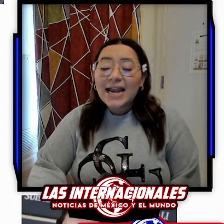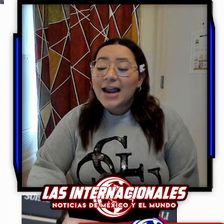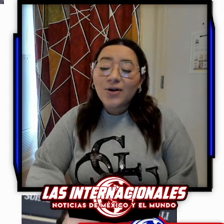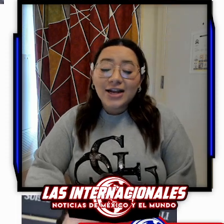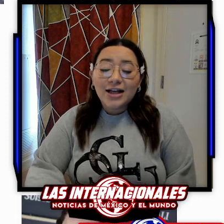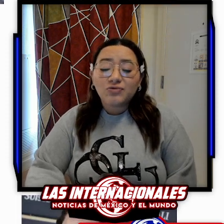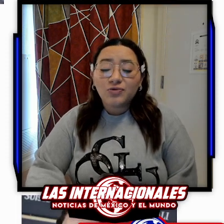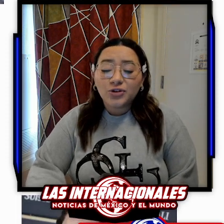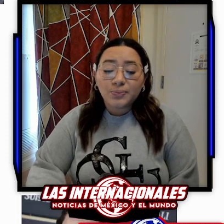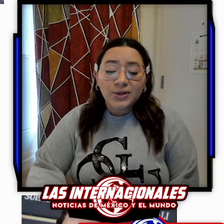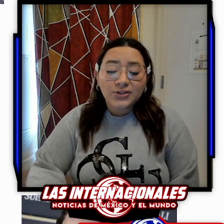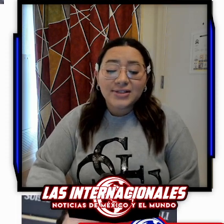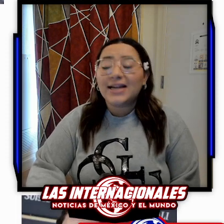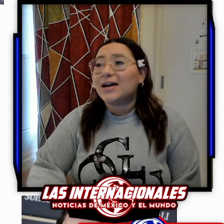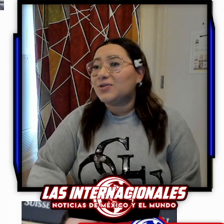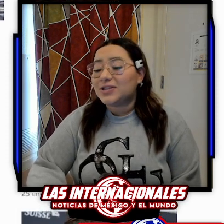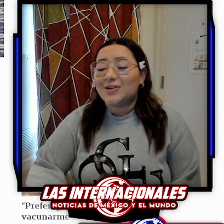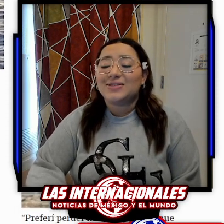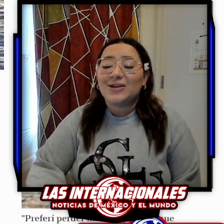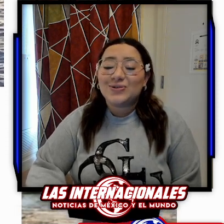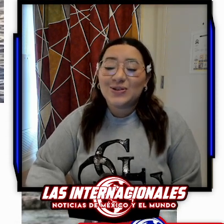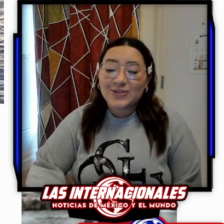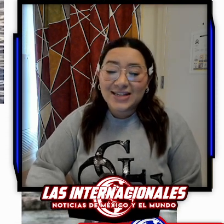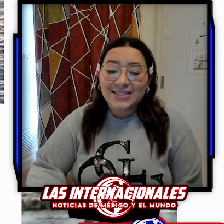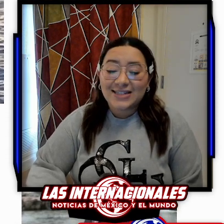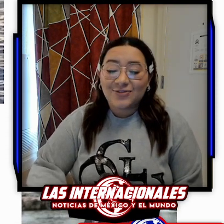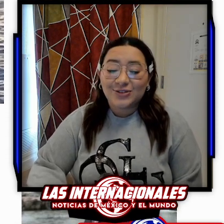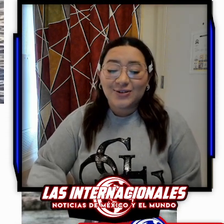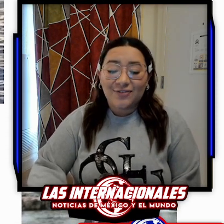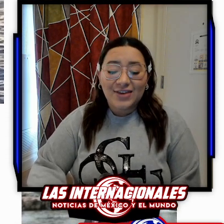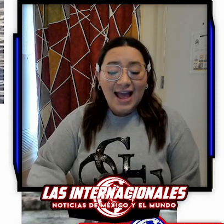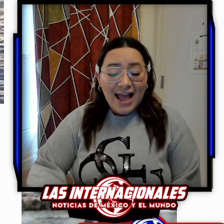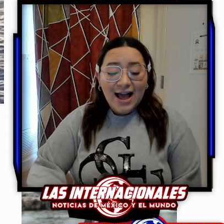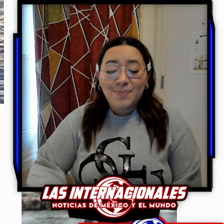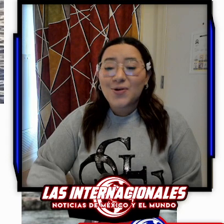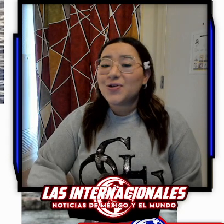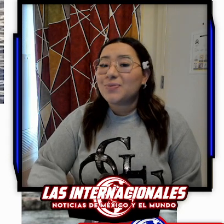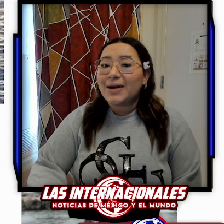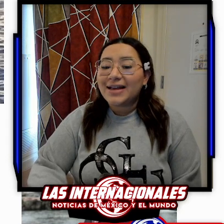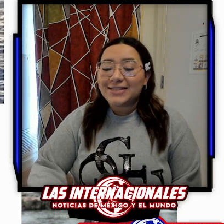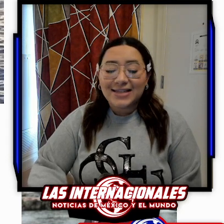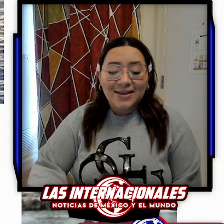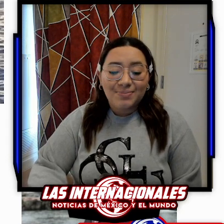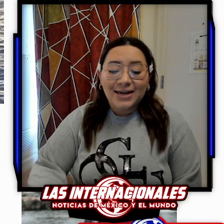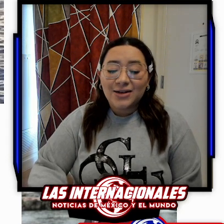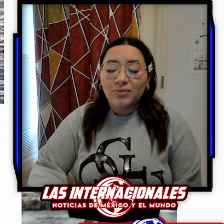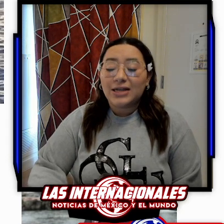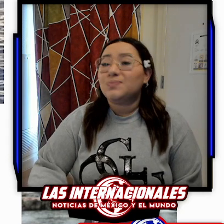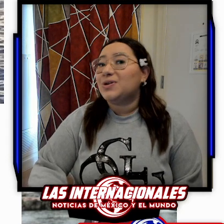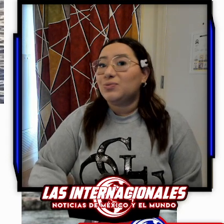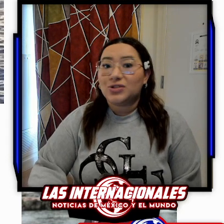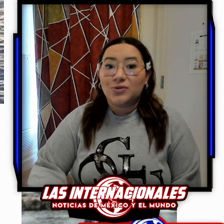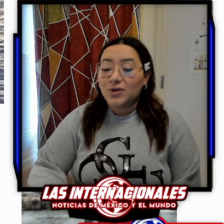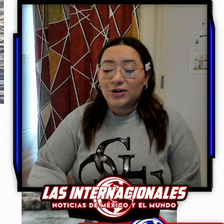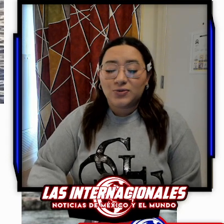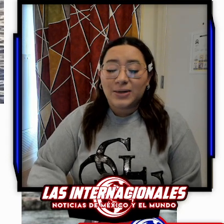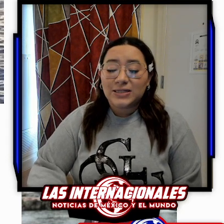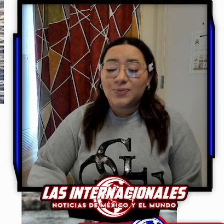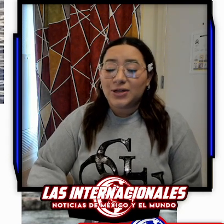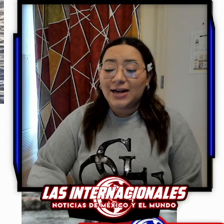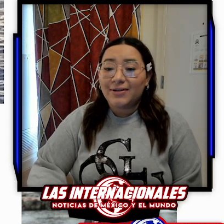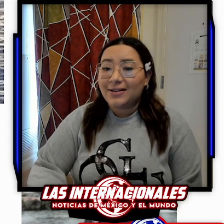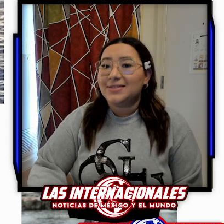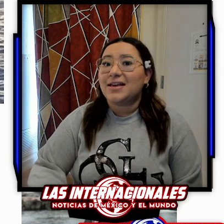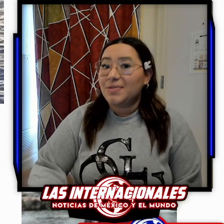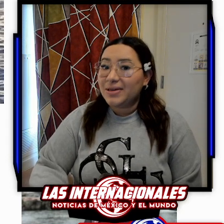de la localidad Fort Pierce en la costa de los Estados Unidos, y esta es la fotografía. ¿A poco no parece de película? Esperemos que nunca nos